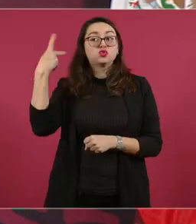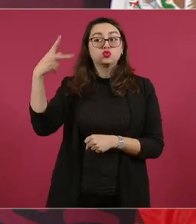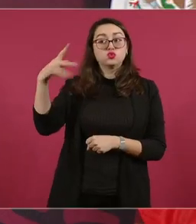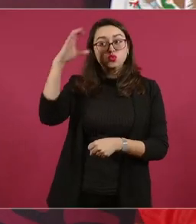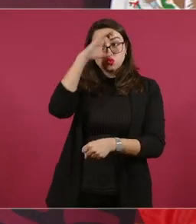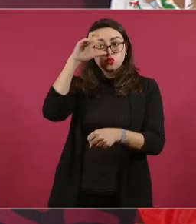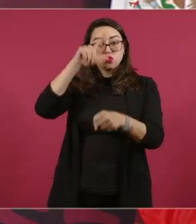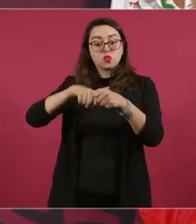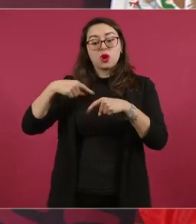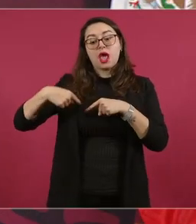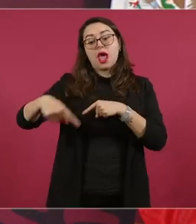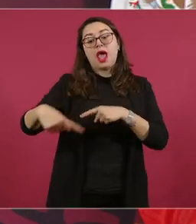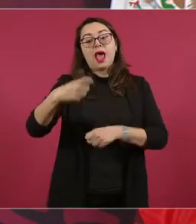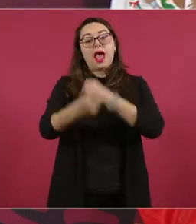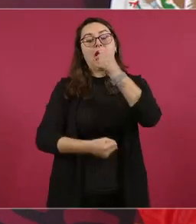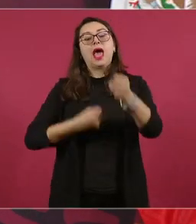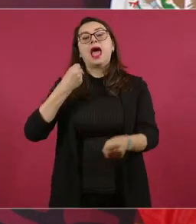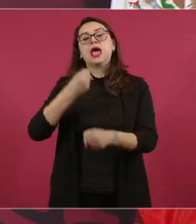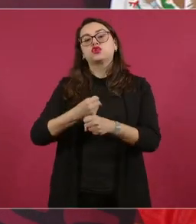y